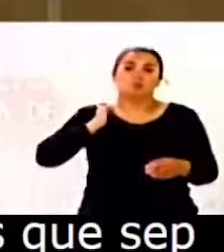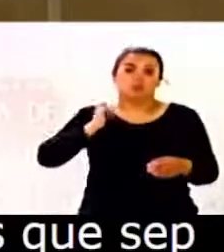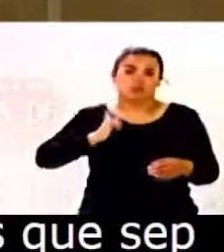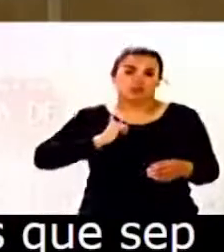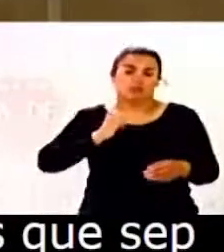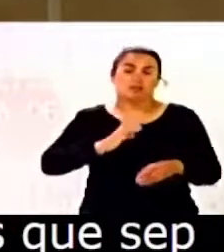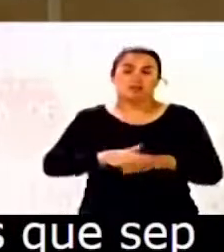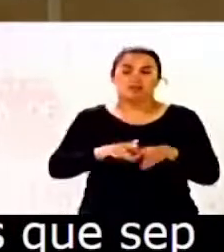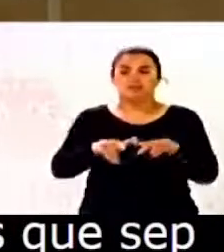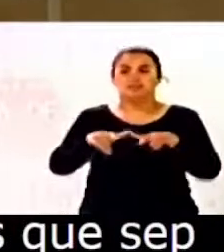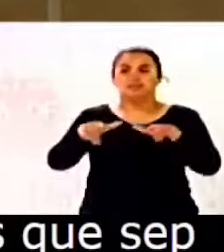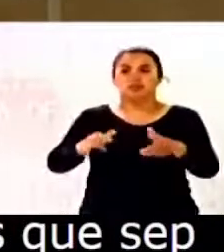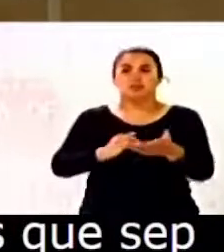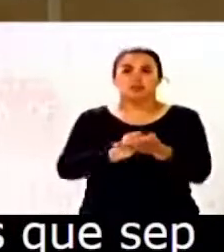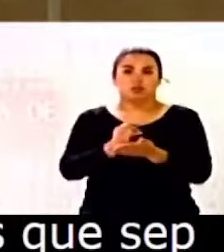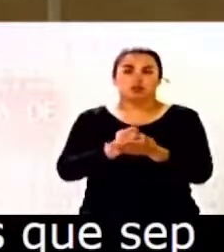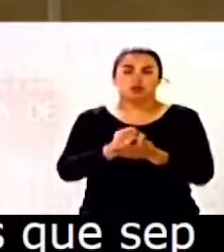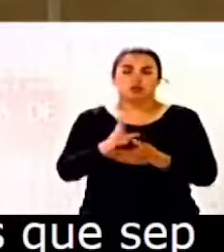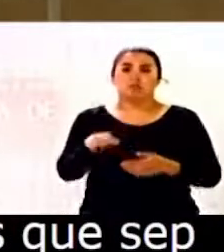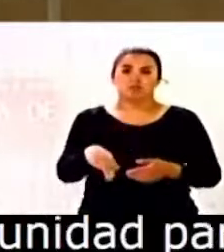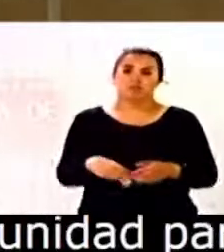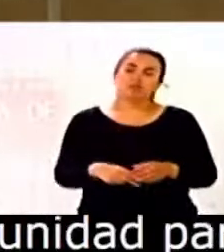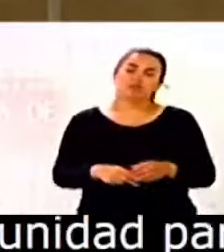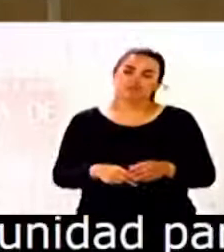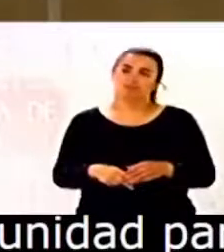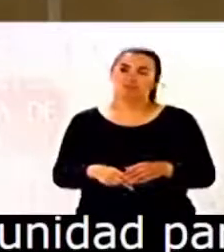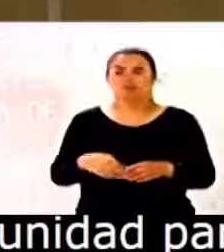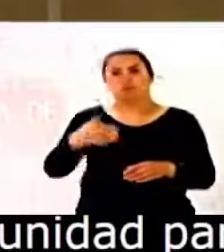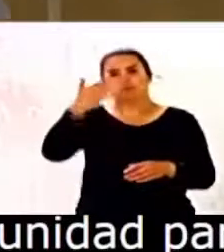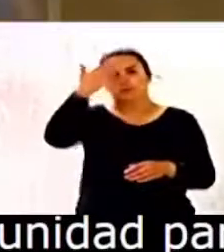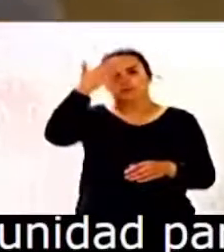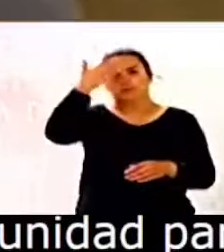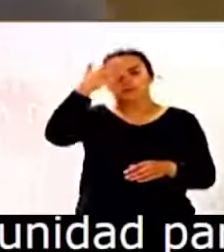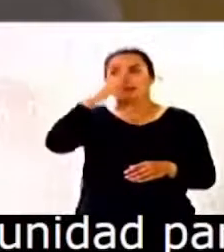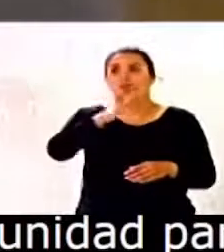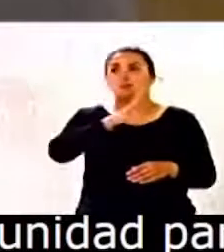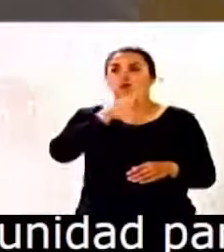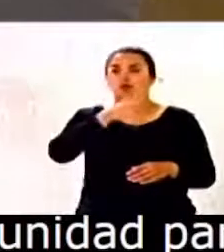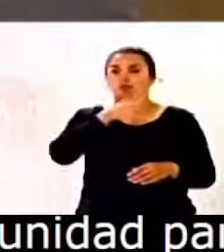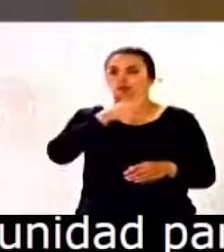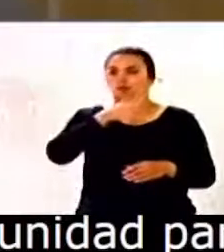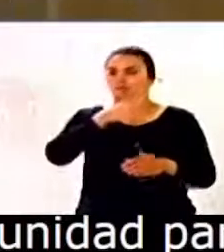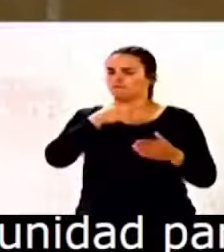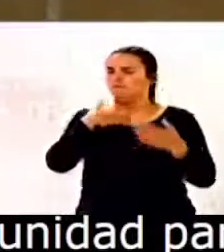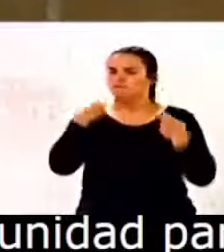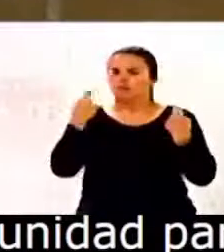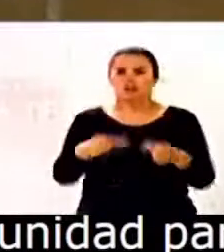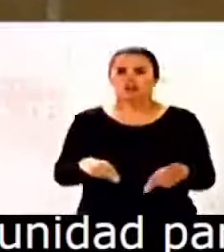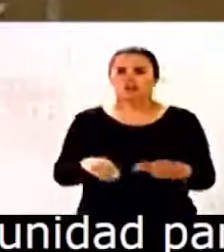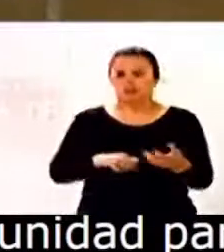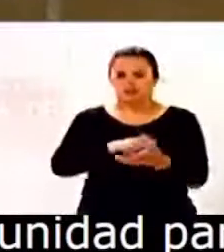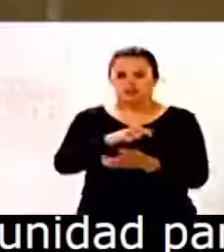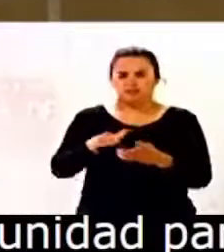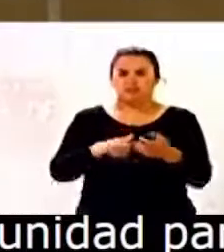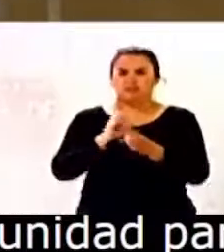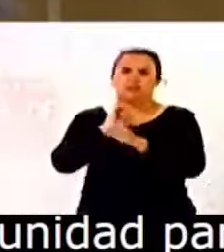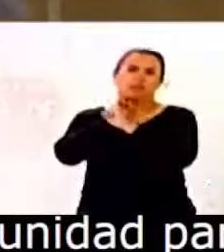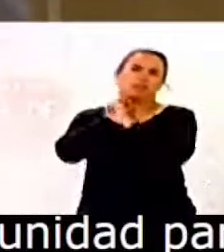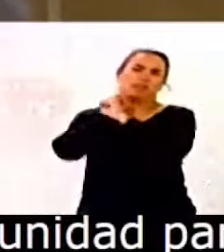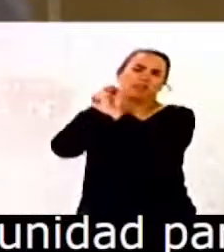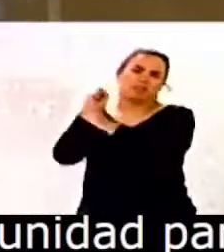el sector agrícola, fundamentalmente porque el desastre que supone la guerra y la dependencia que